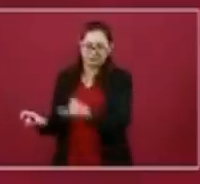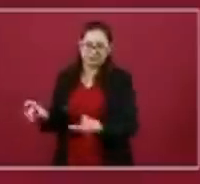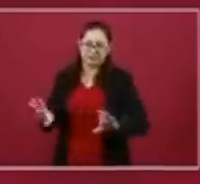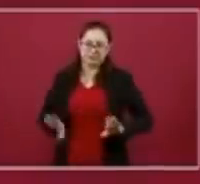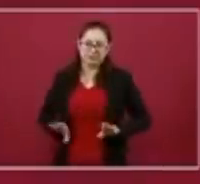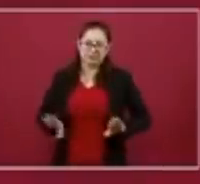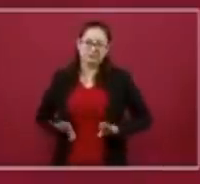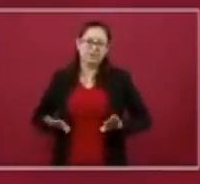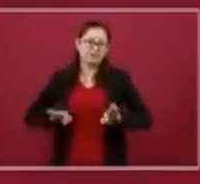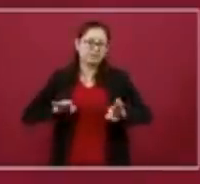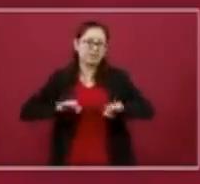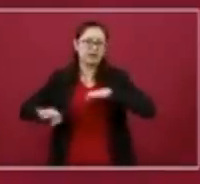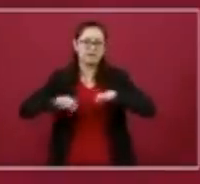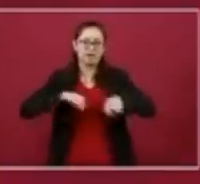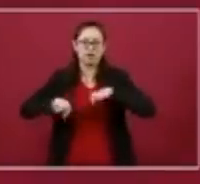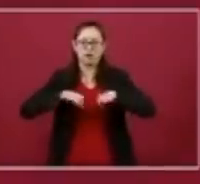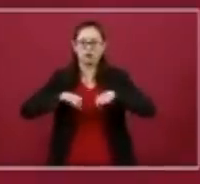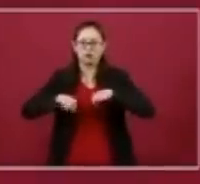su trabajo.